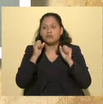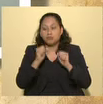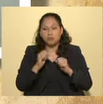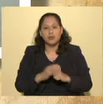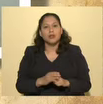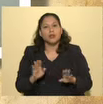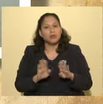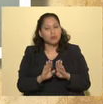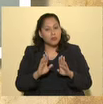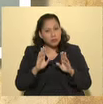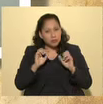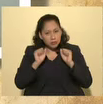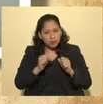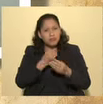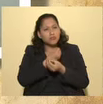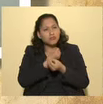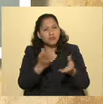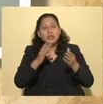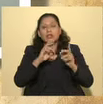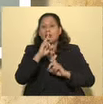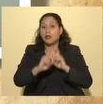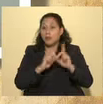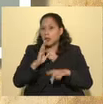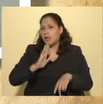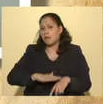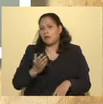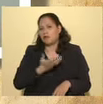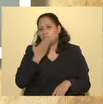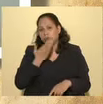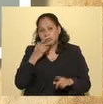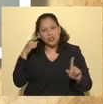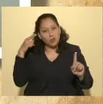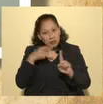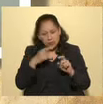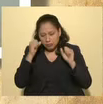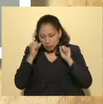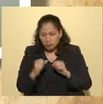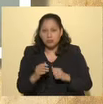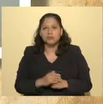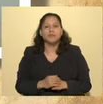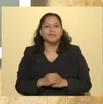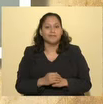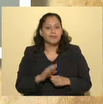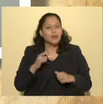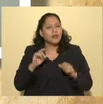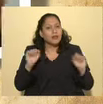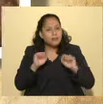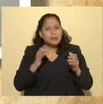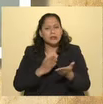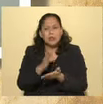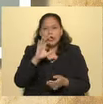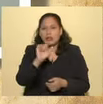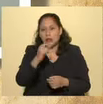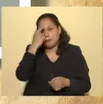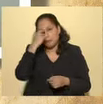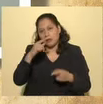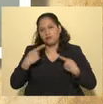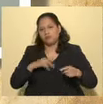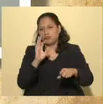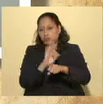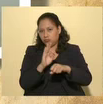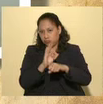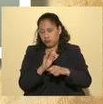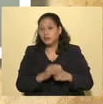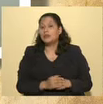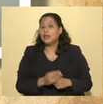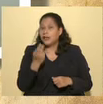a lo contundente, a lo habitual, a los objetivos concretos y comunes para la gente. Y bueno, pues ahora sí